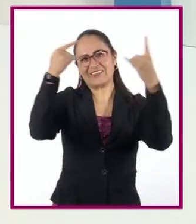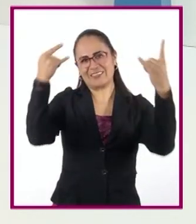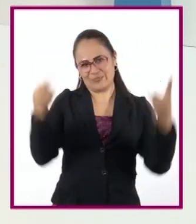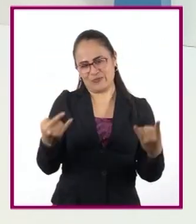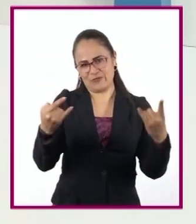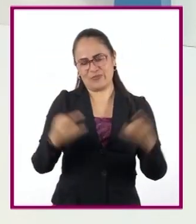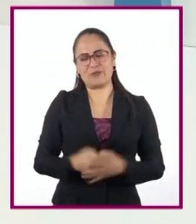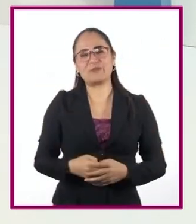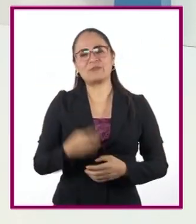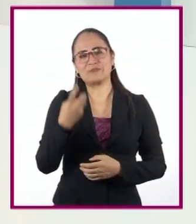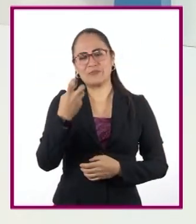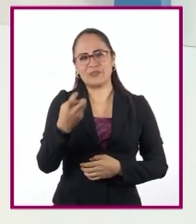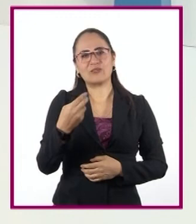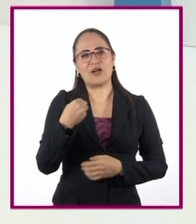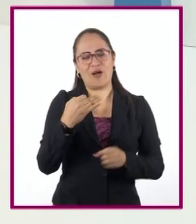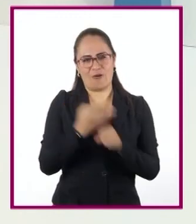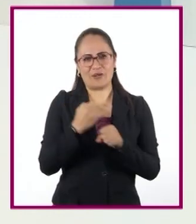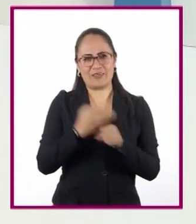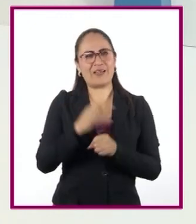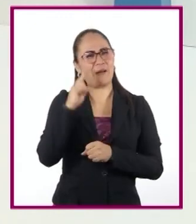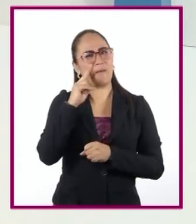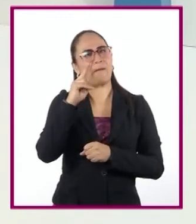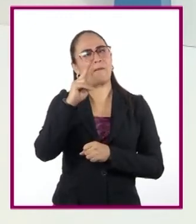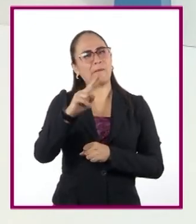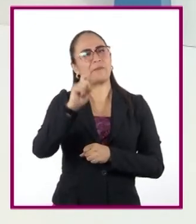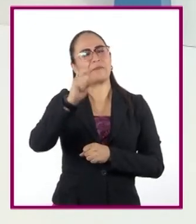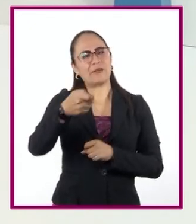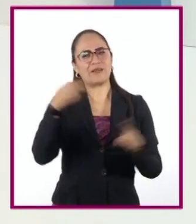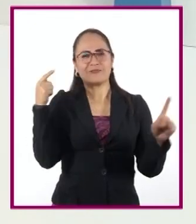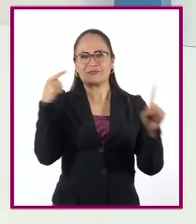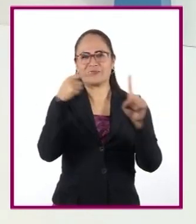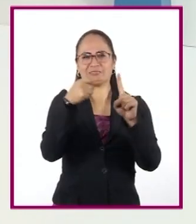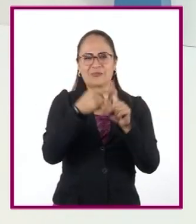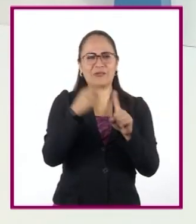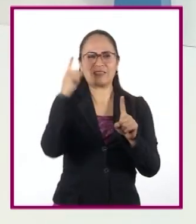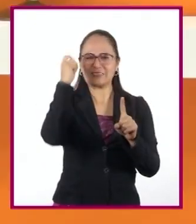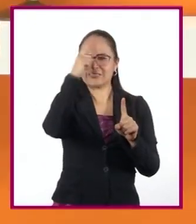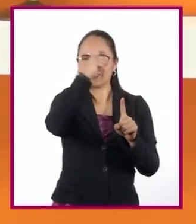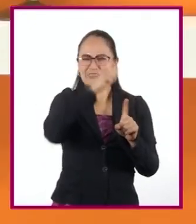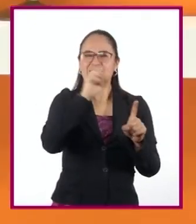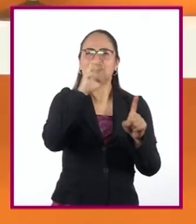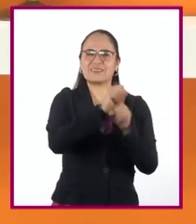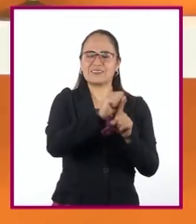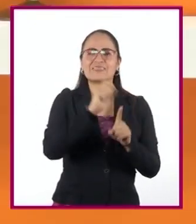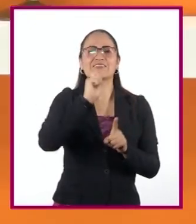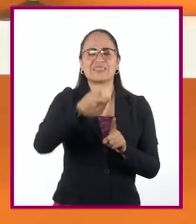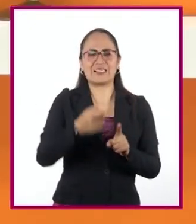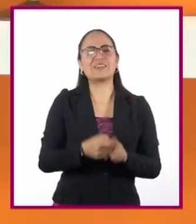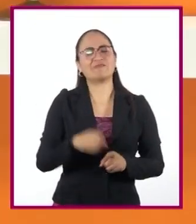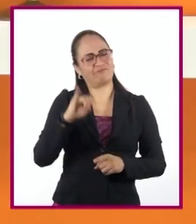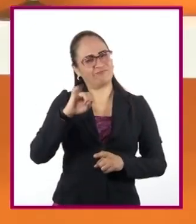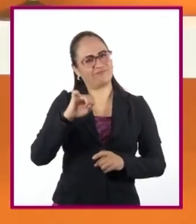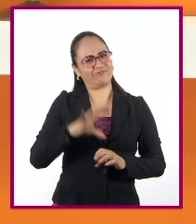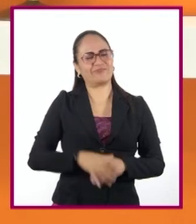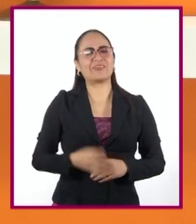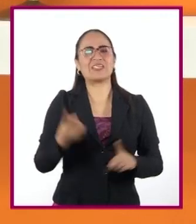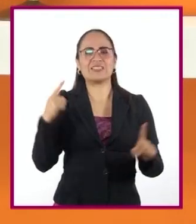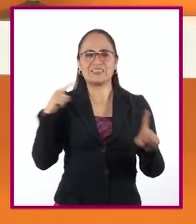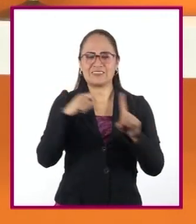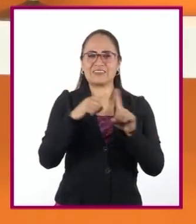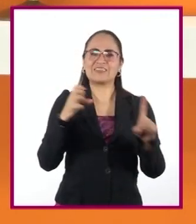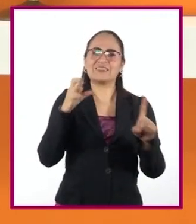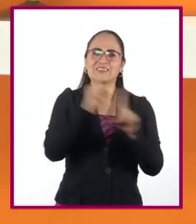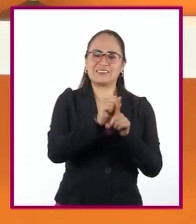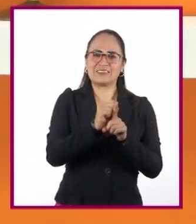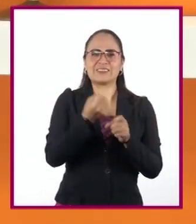lo tanto, veamos en qué consiste el reto de la semana. ¡Claro que sí! El reto de la semana